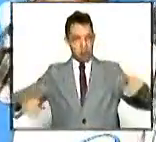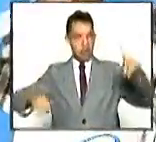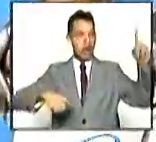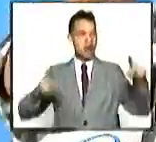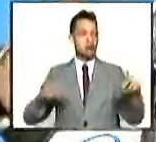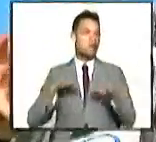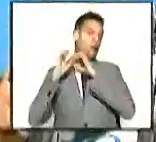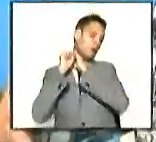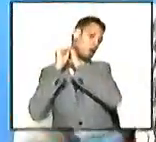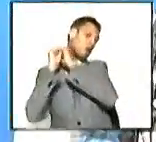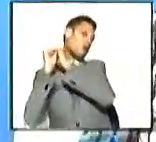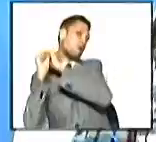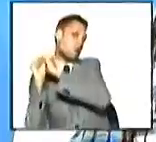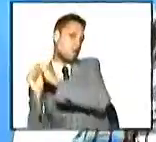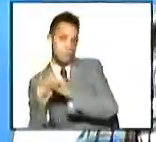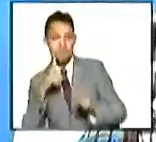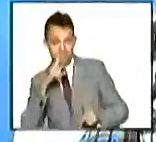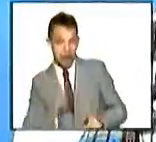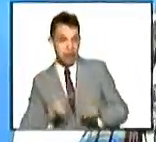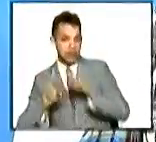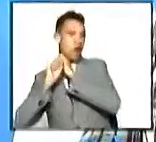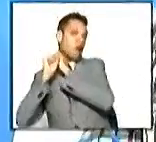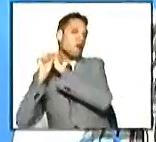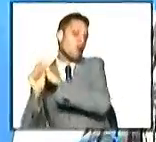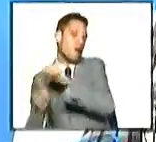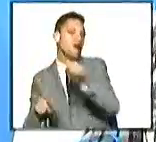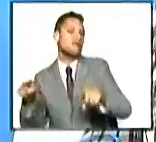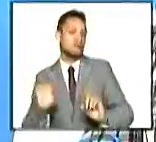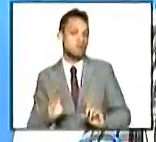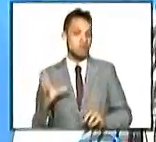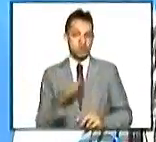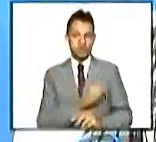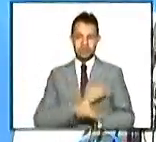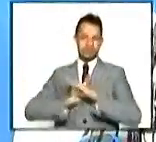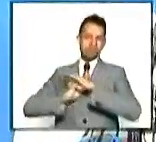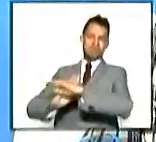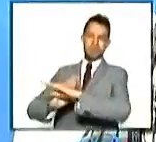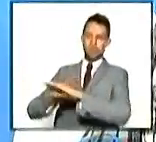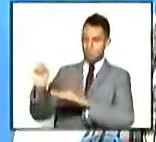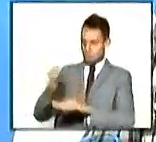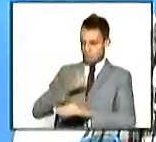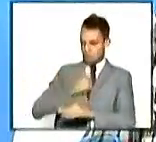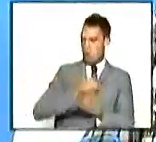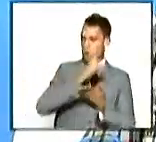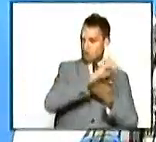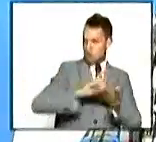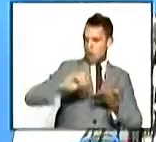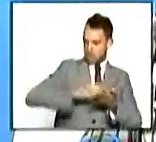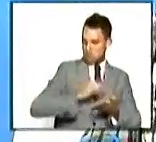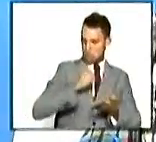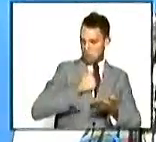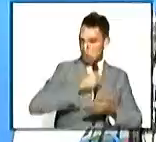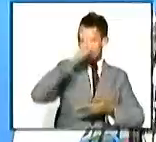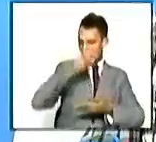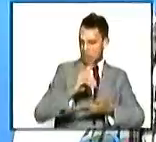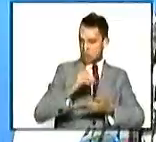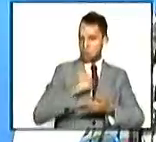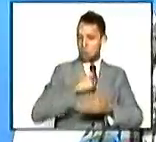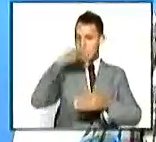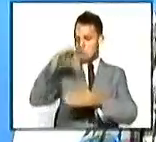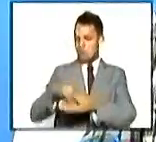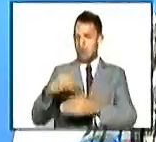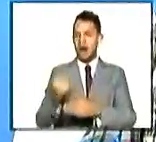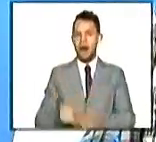cuello, como amarrados allá que voten, no podemos dejar que hagan eso con nosotros. Tenemos libertad. Estamos en un